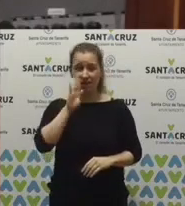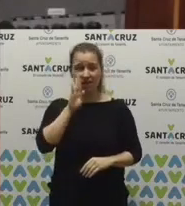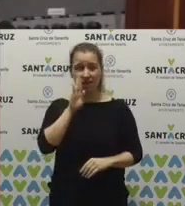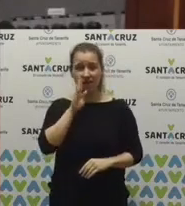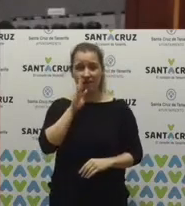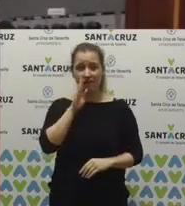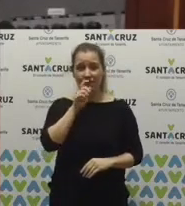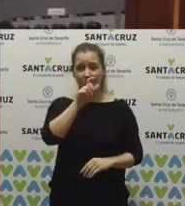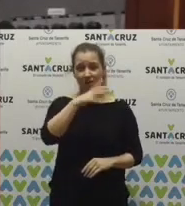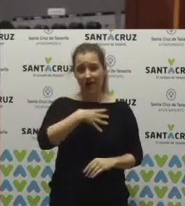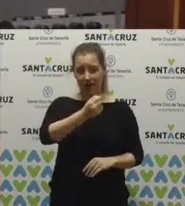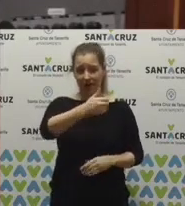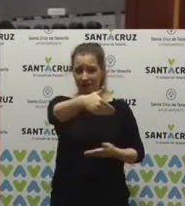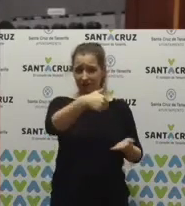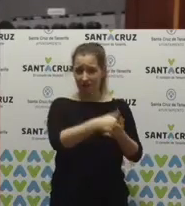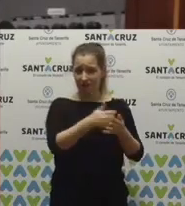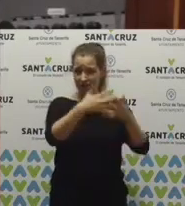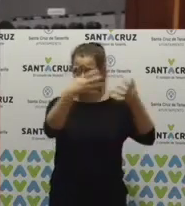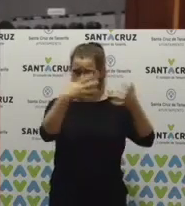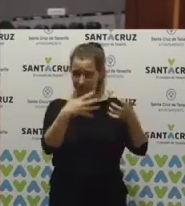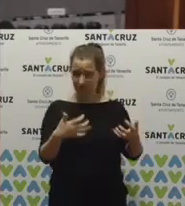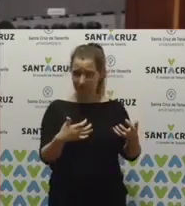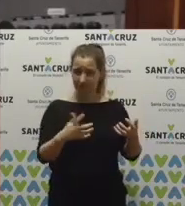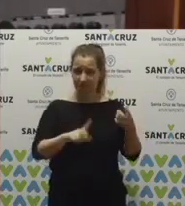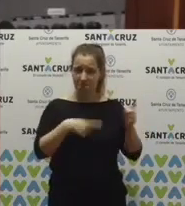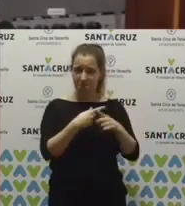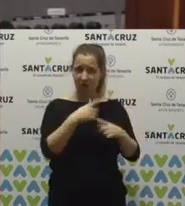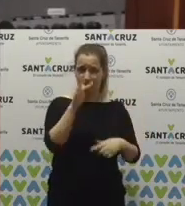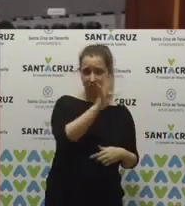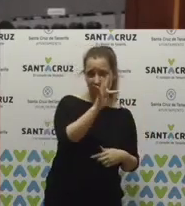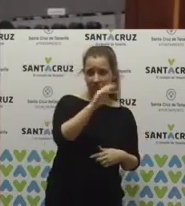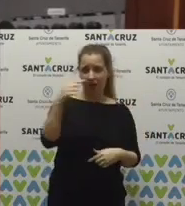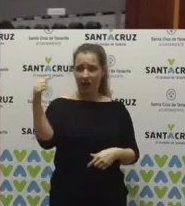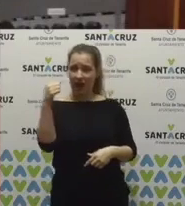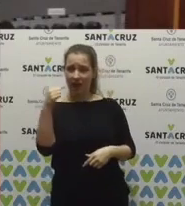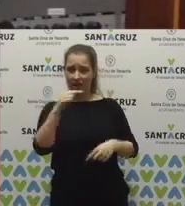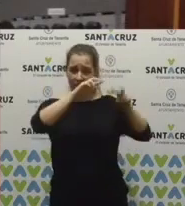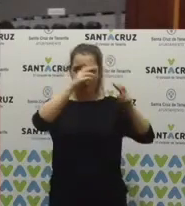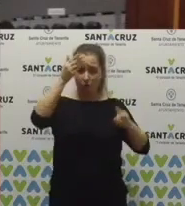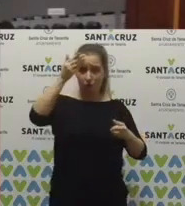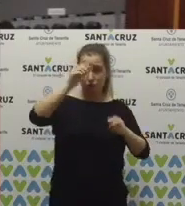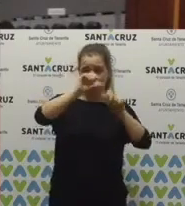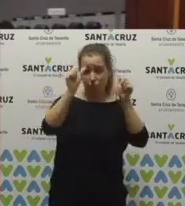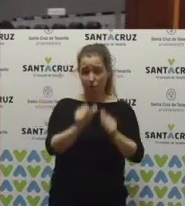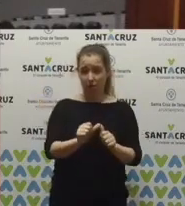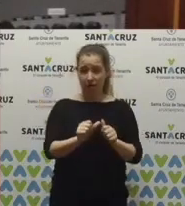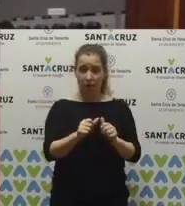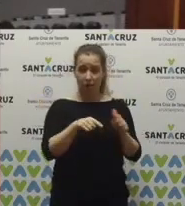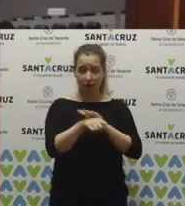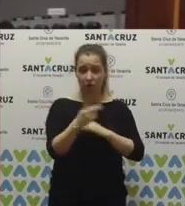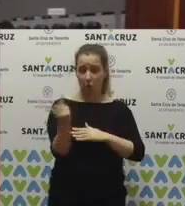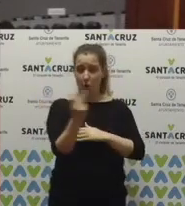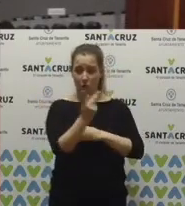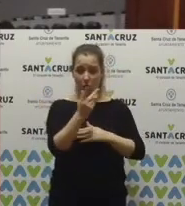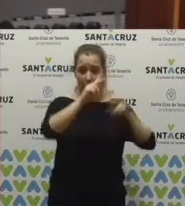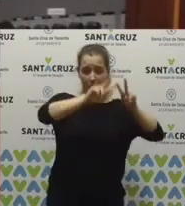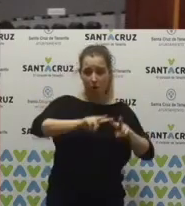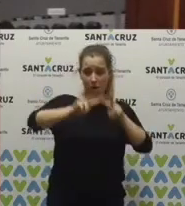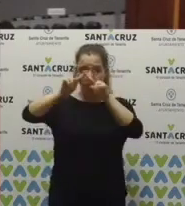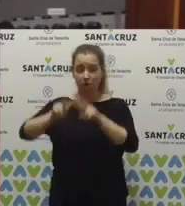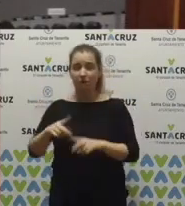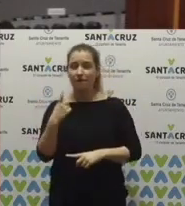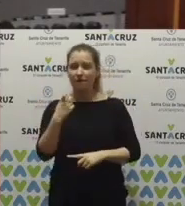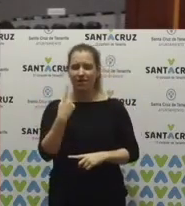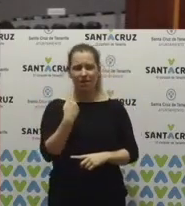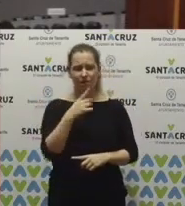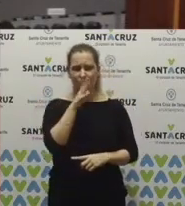señora alcaldesa de estudiar los pros y los contras de los dos modelos de gestión y sólo me queda de hecho una pregunta directa